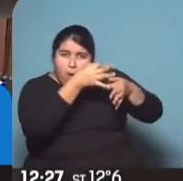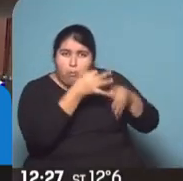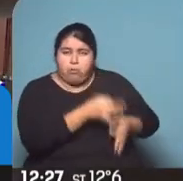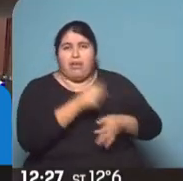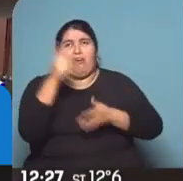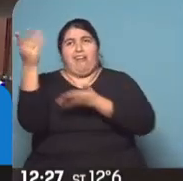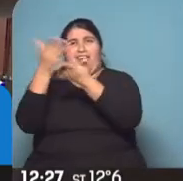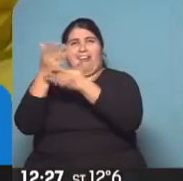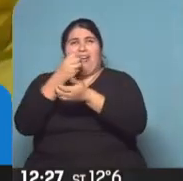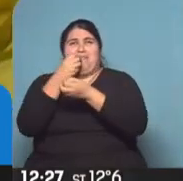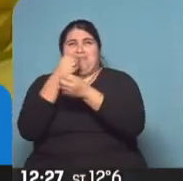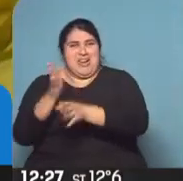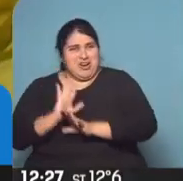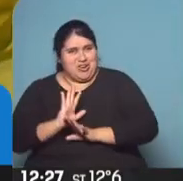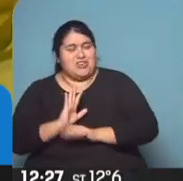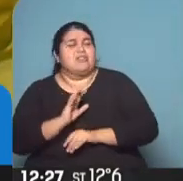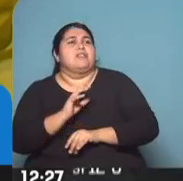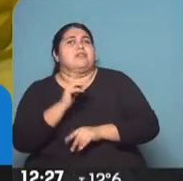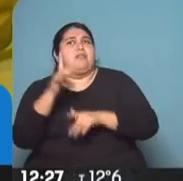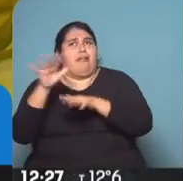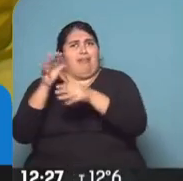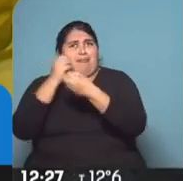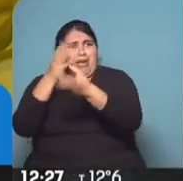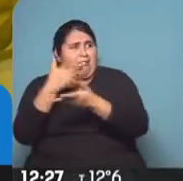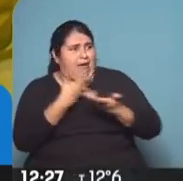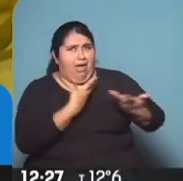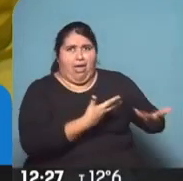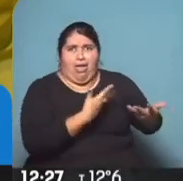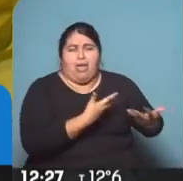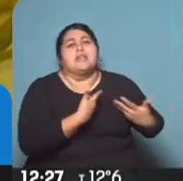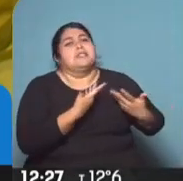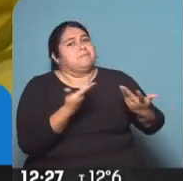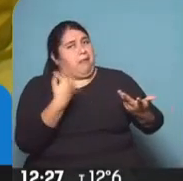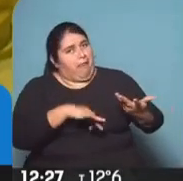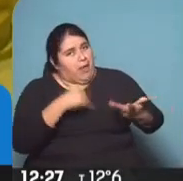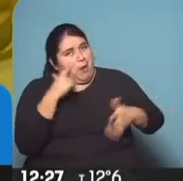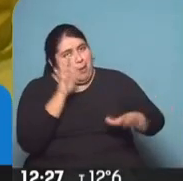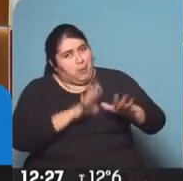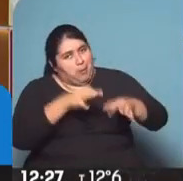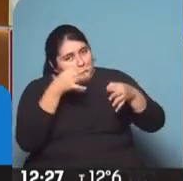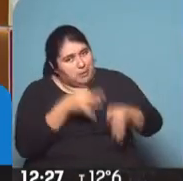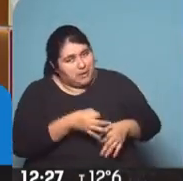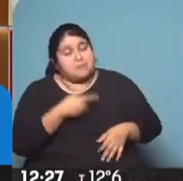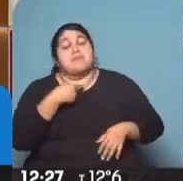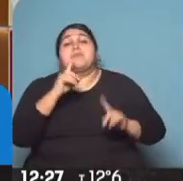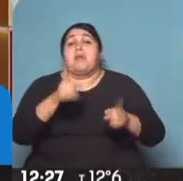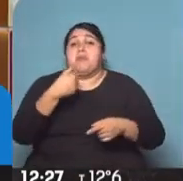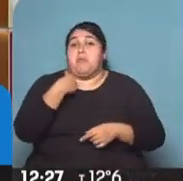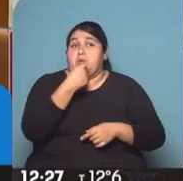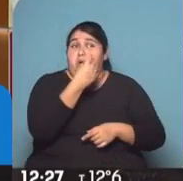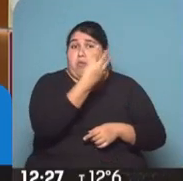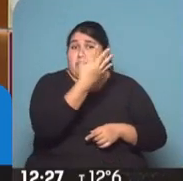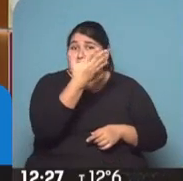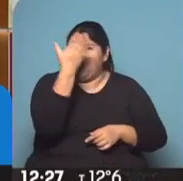se hicieron se ha trabajo en negro como un acomodamiento que hasta acá un sinceramiento también saca de 45 por ciento de trabajo en negro